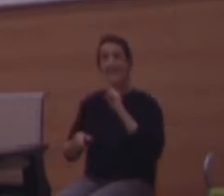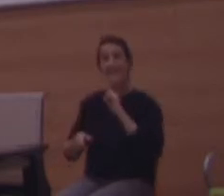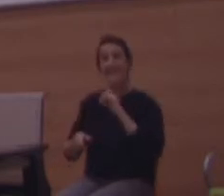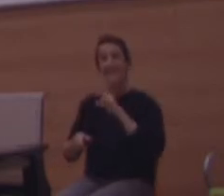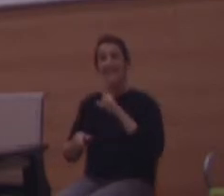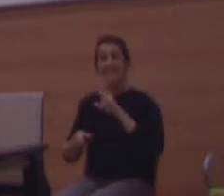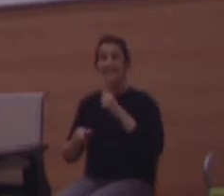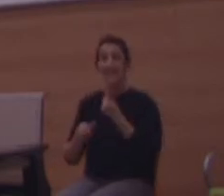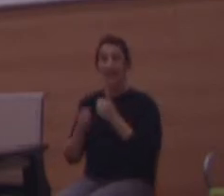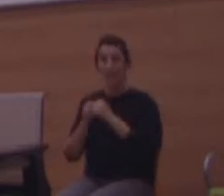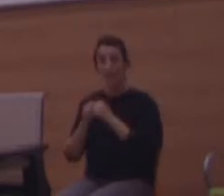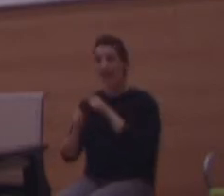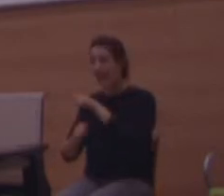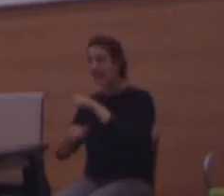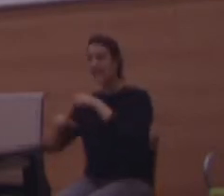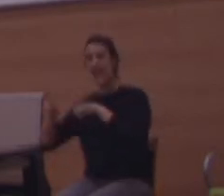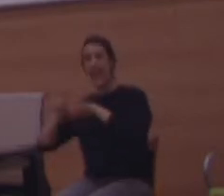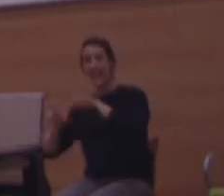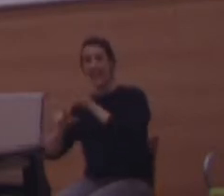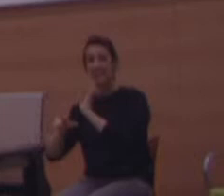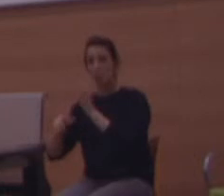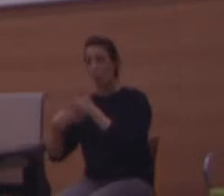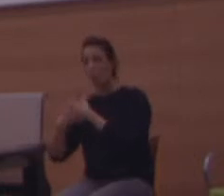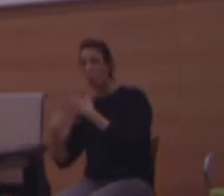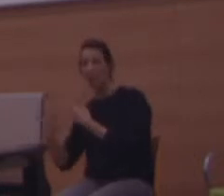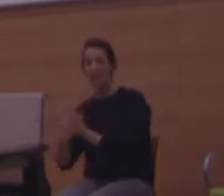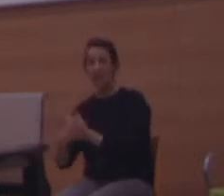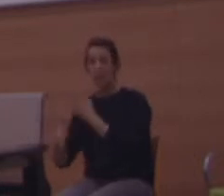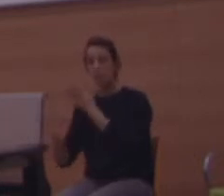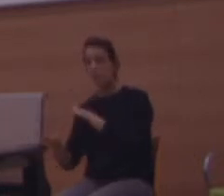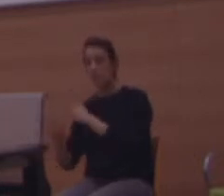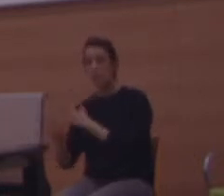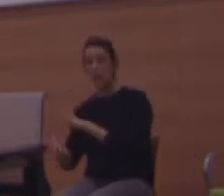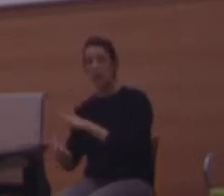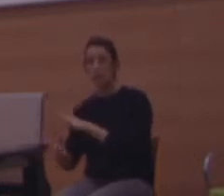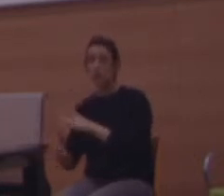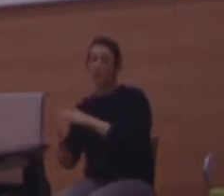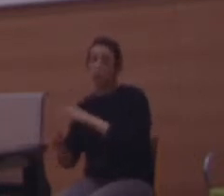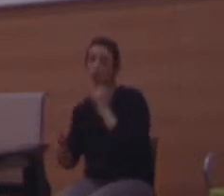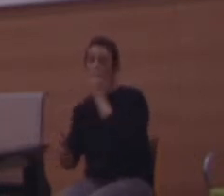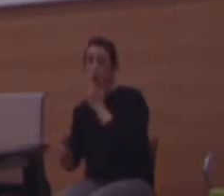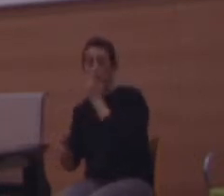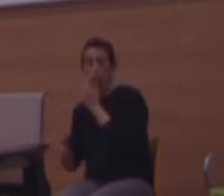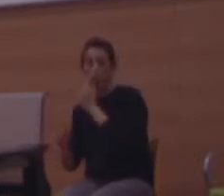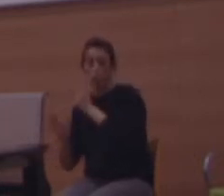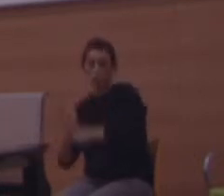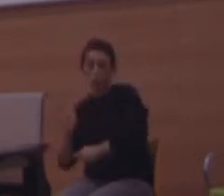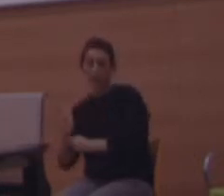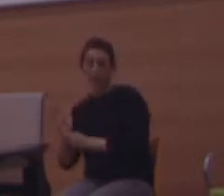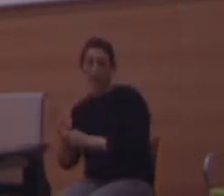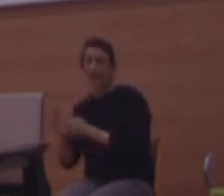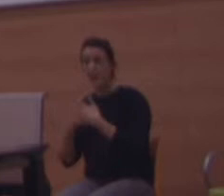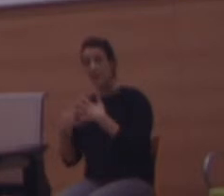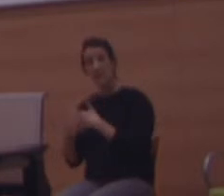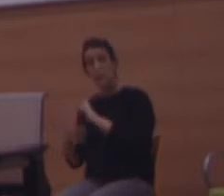o semilíquidas tienen una dureza que es una dureza media, no existe ninguna otra más, y se pueden combinar con otros materiales,